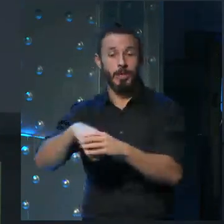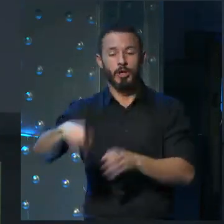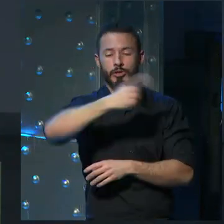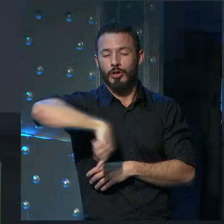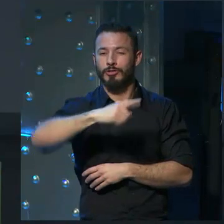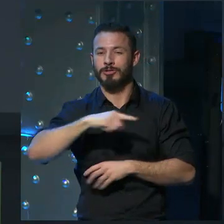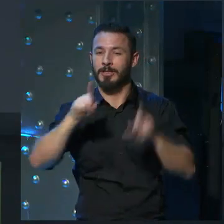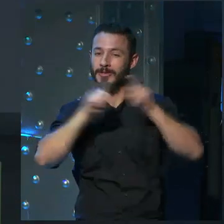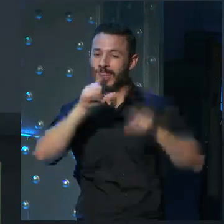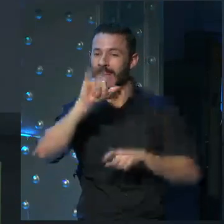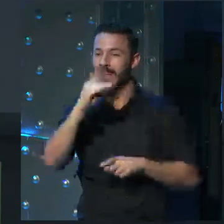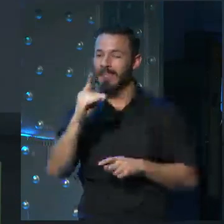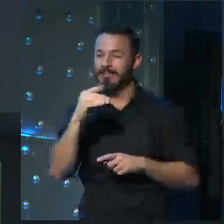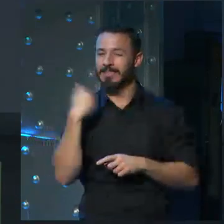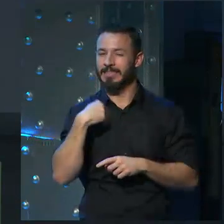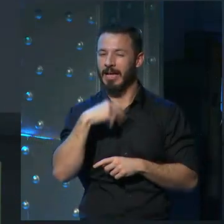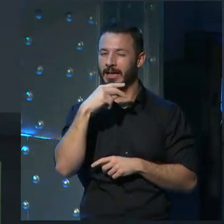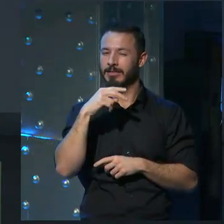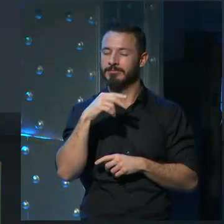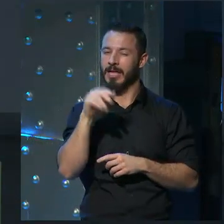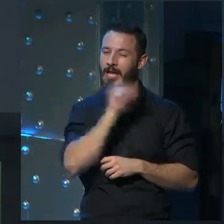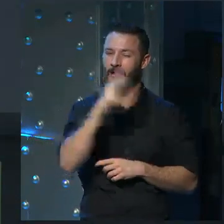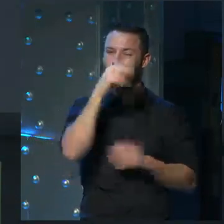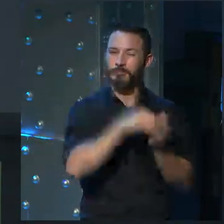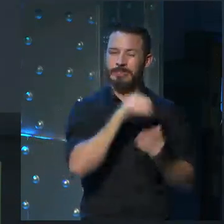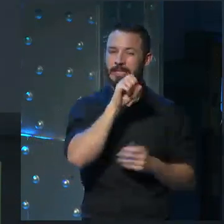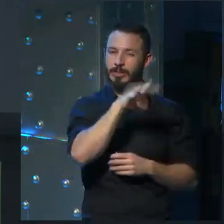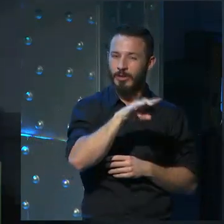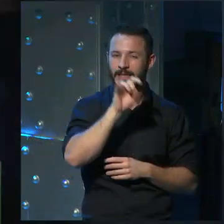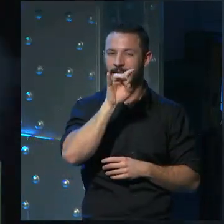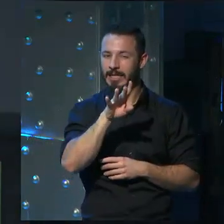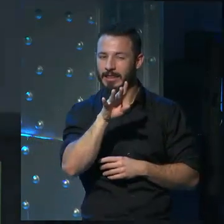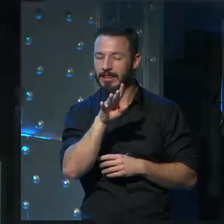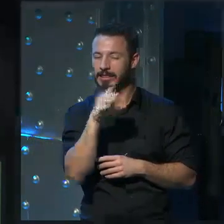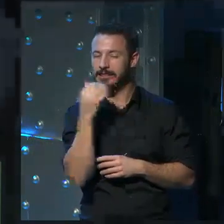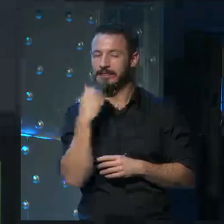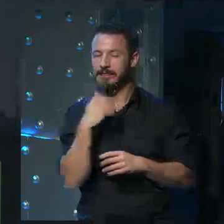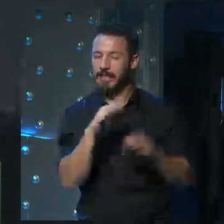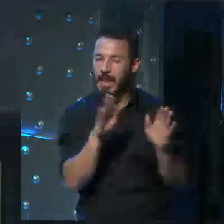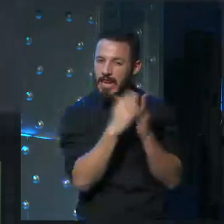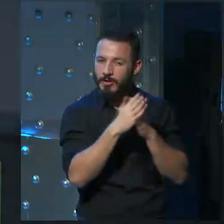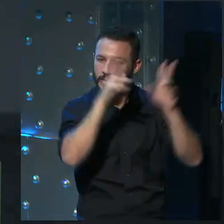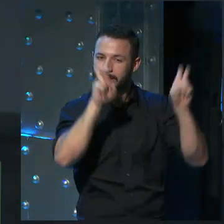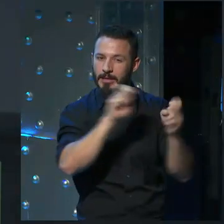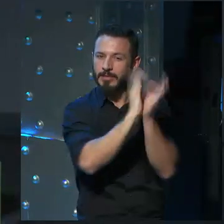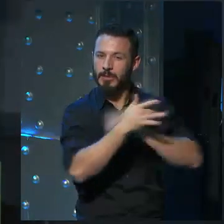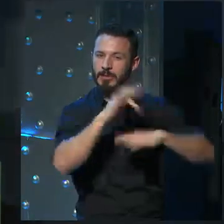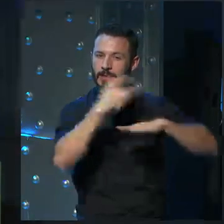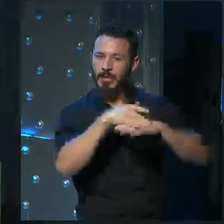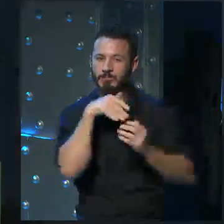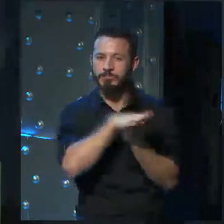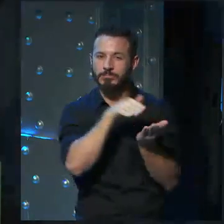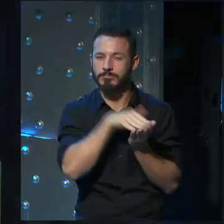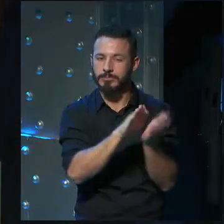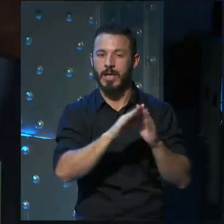por el año 2014, 2015, empezamos a hacer los primeros libros de transformación digital.